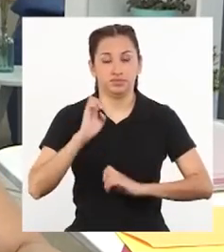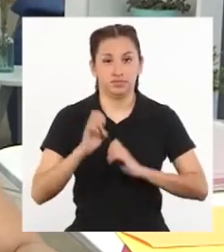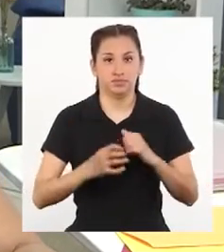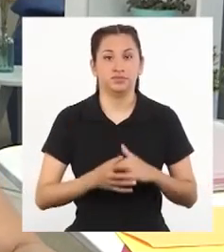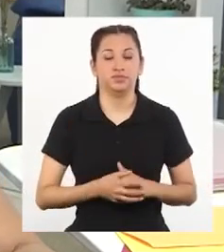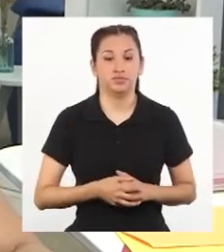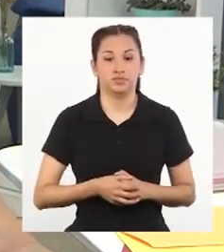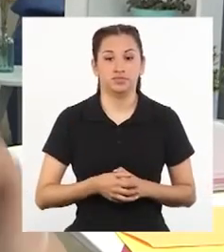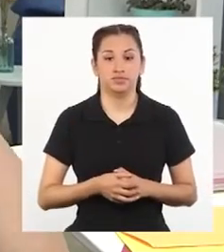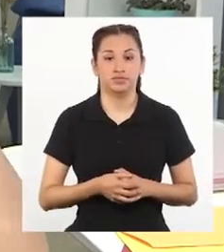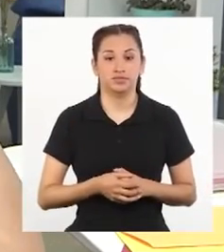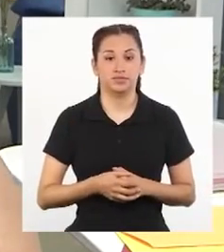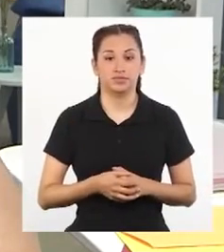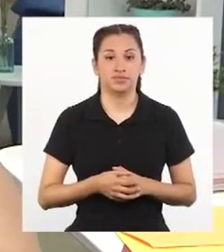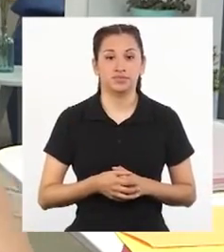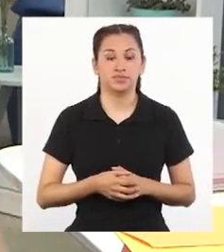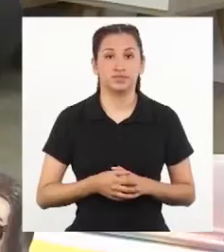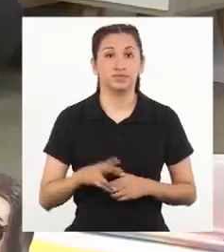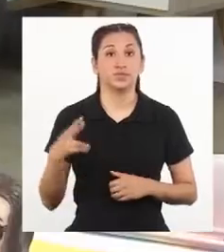emocional.